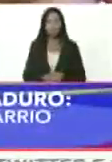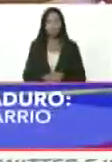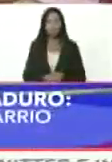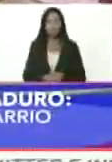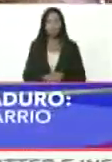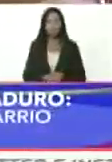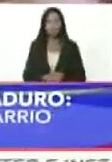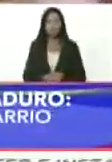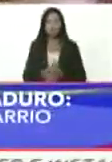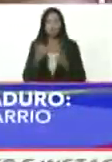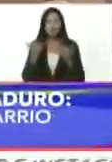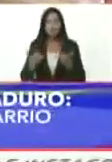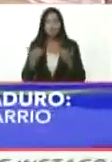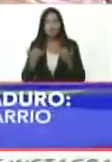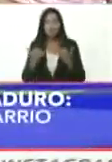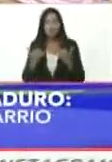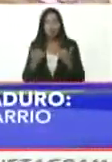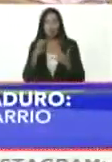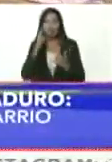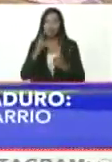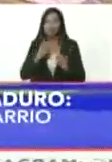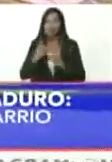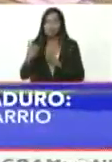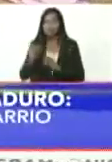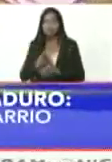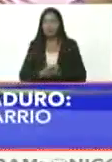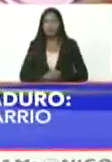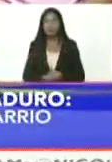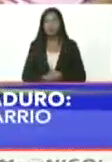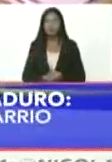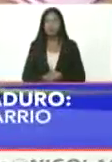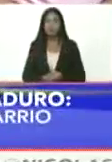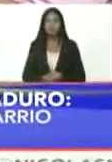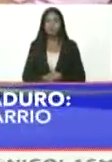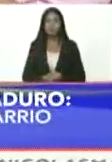Ahora, fíjense ustedes,